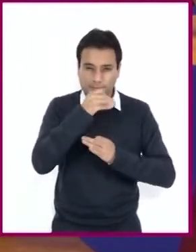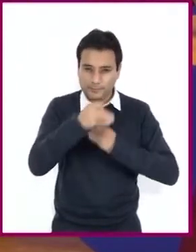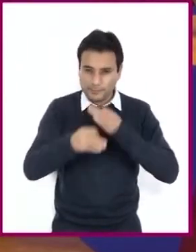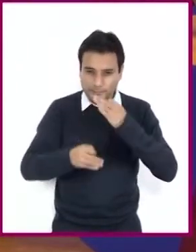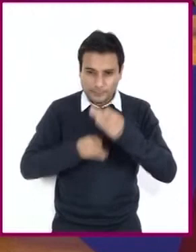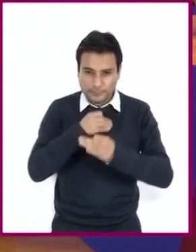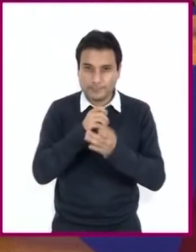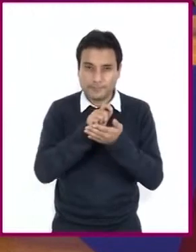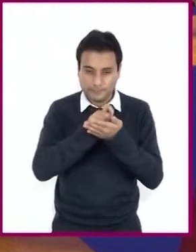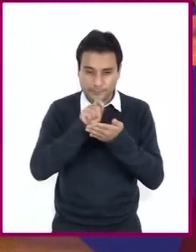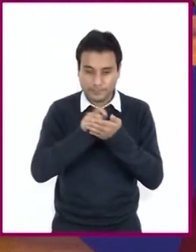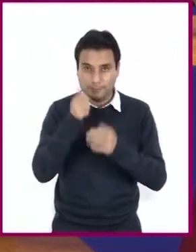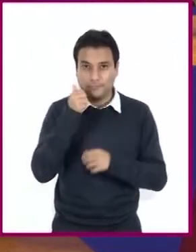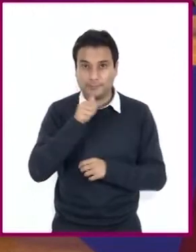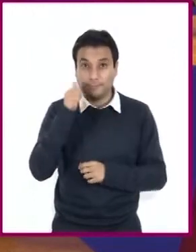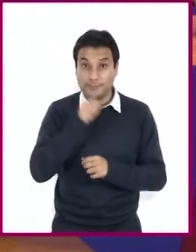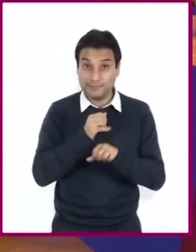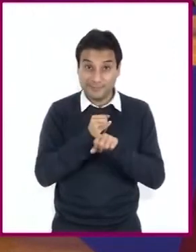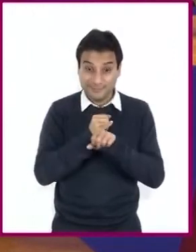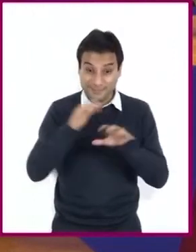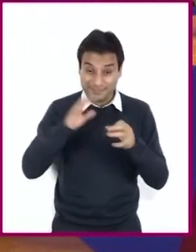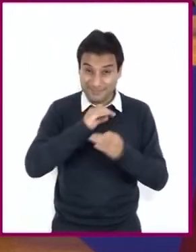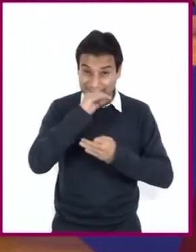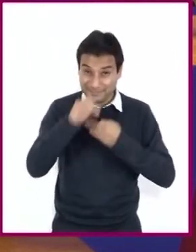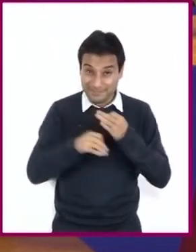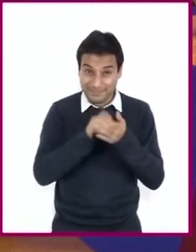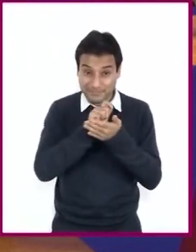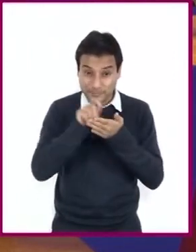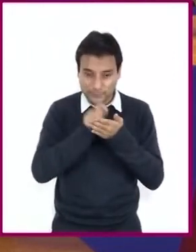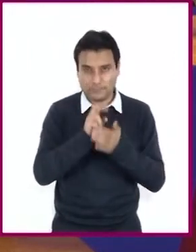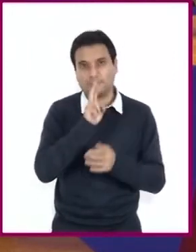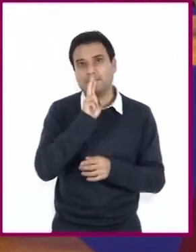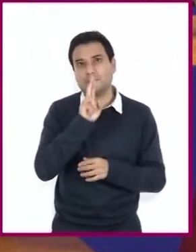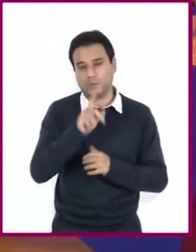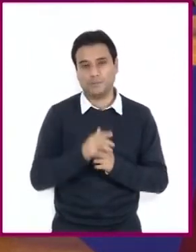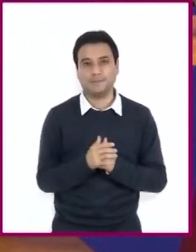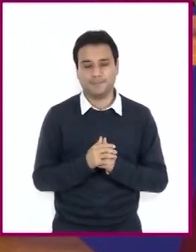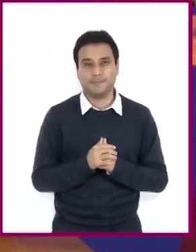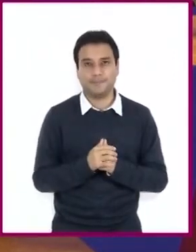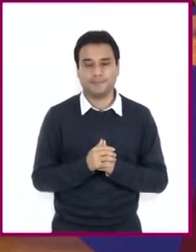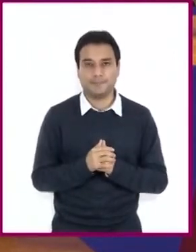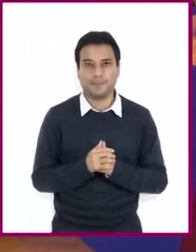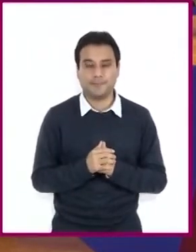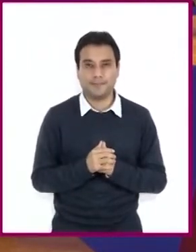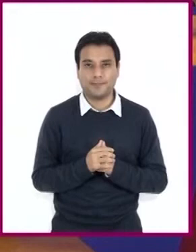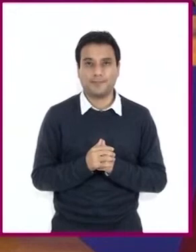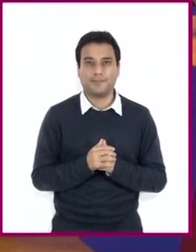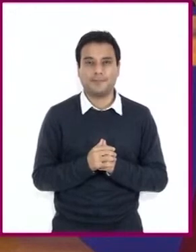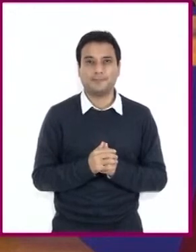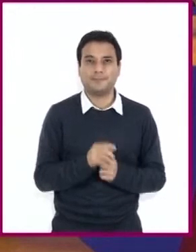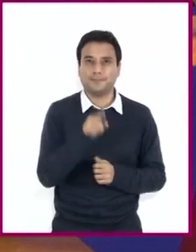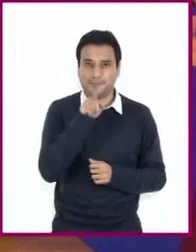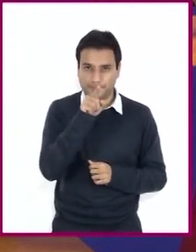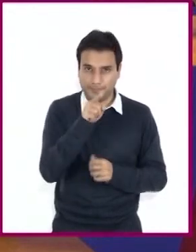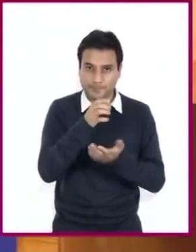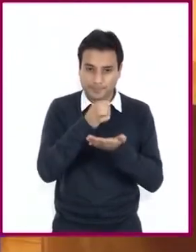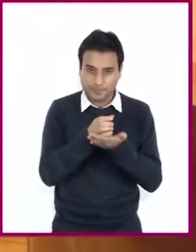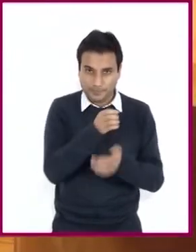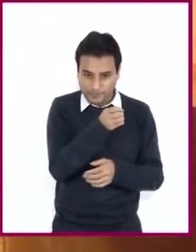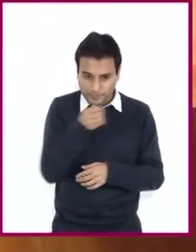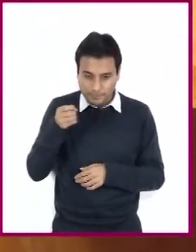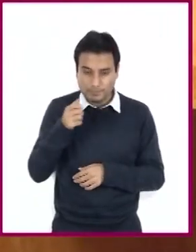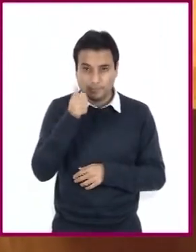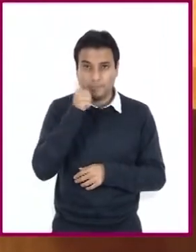observen. Entre más información logran registrar, mejor. Traten de llevar un orden en sus notas.